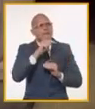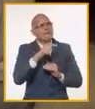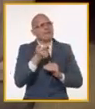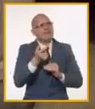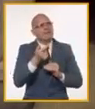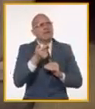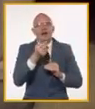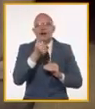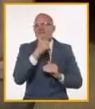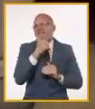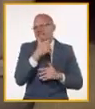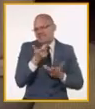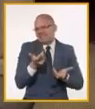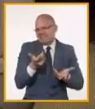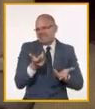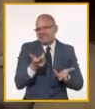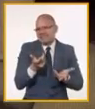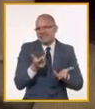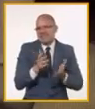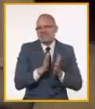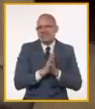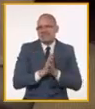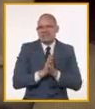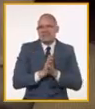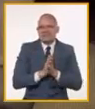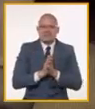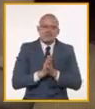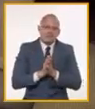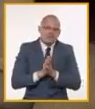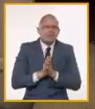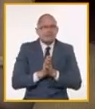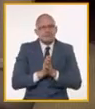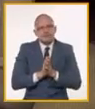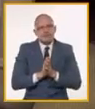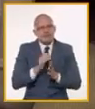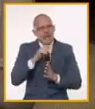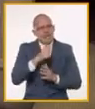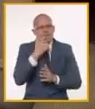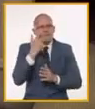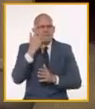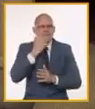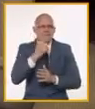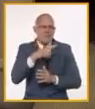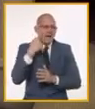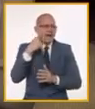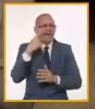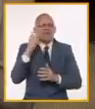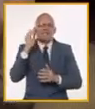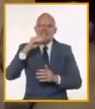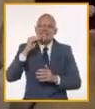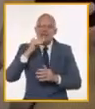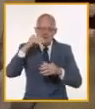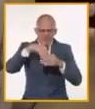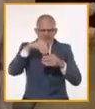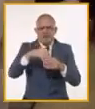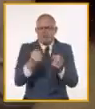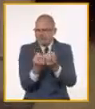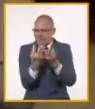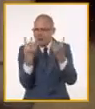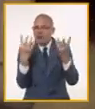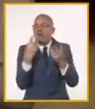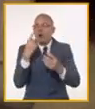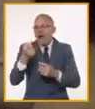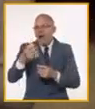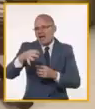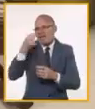más noble la topografía. Había más cultivos de cafetales, más riqueza, ¿vale? Por decirlo de una manera,